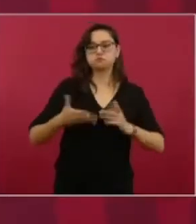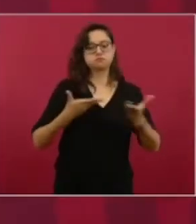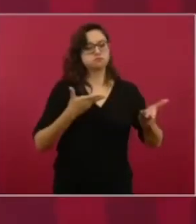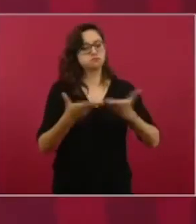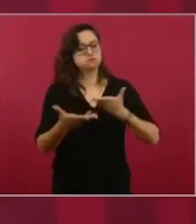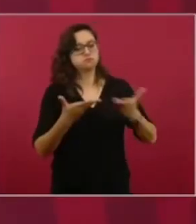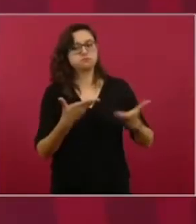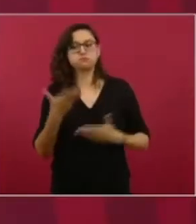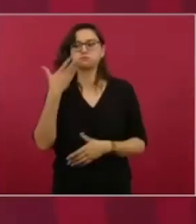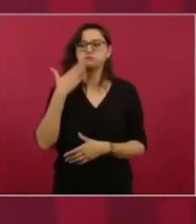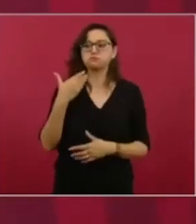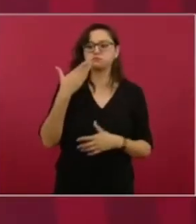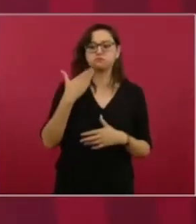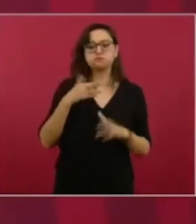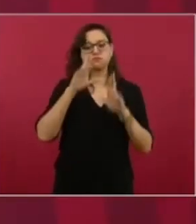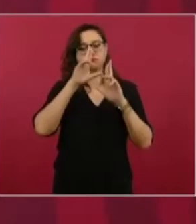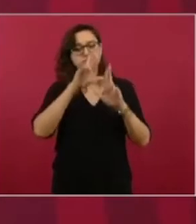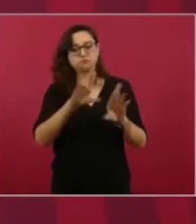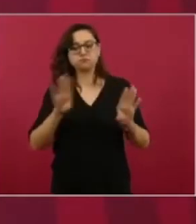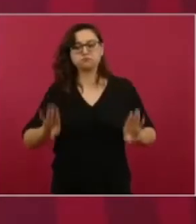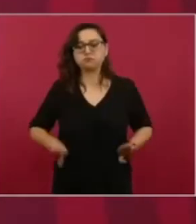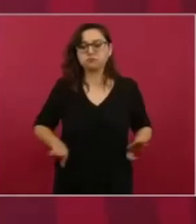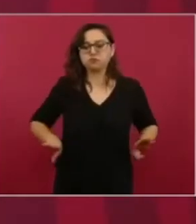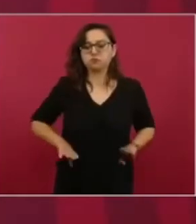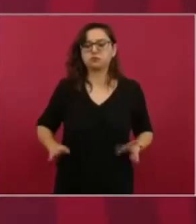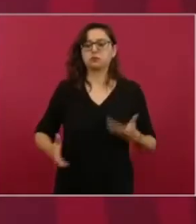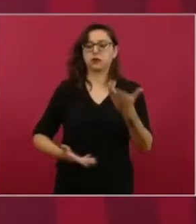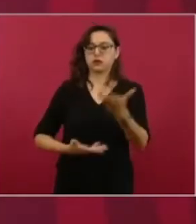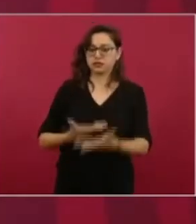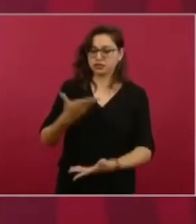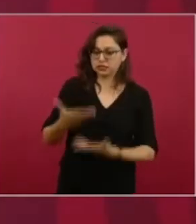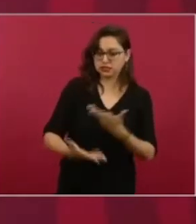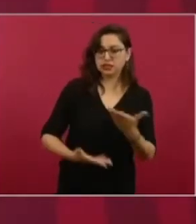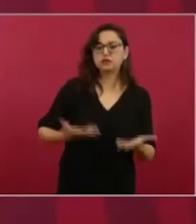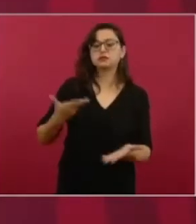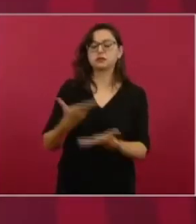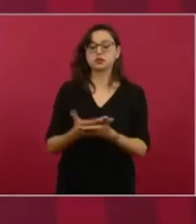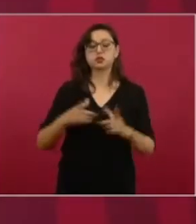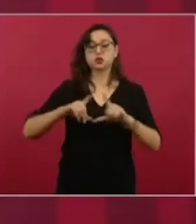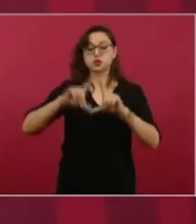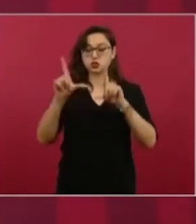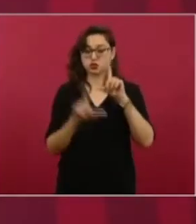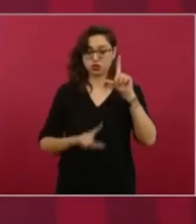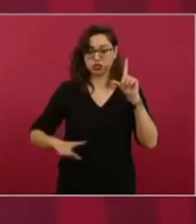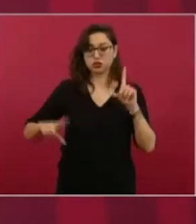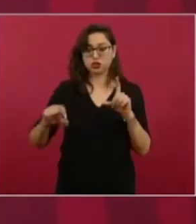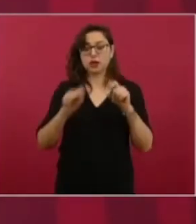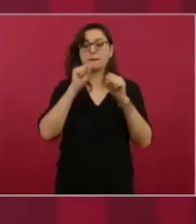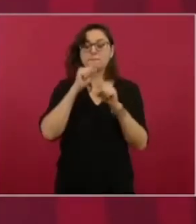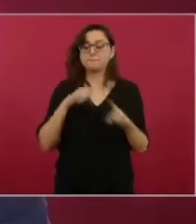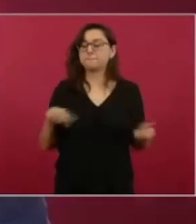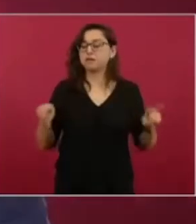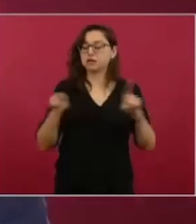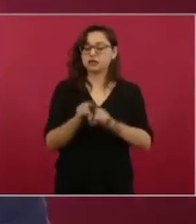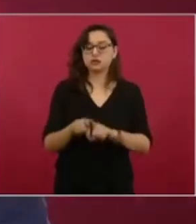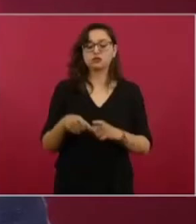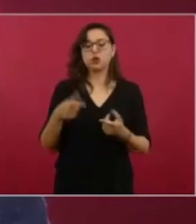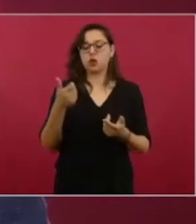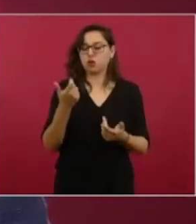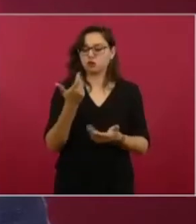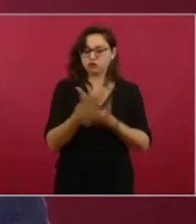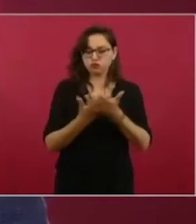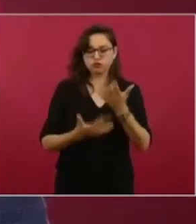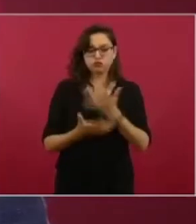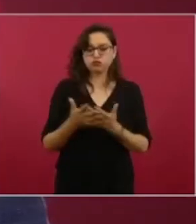respeto y una buena actitud de servicio a sus colaboradores a nivel nacional, dando puntual seguimiento a las